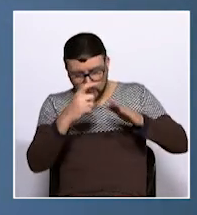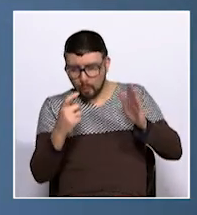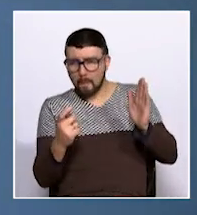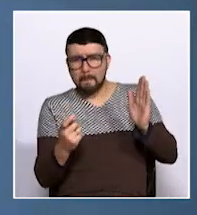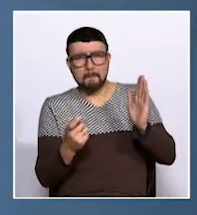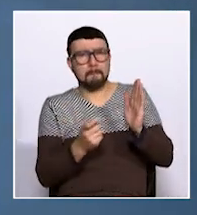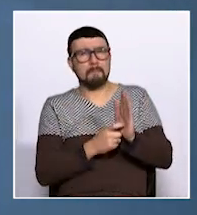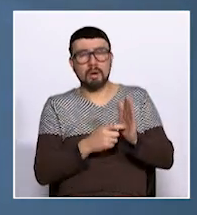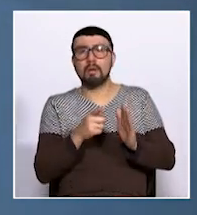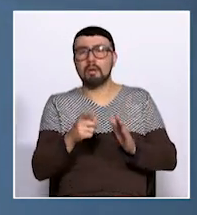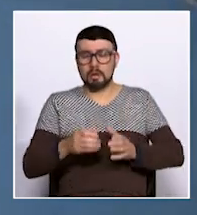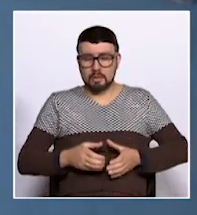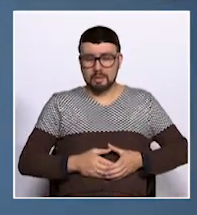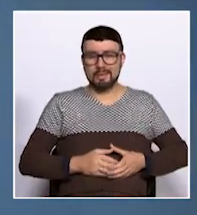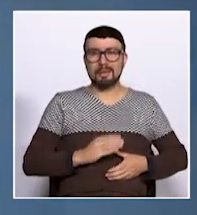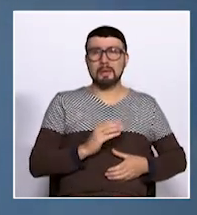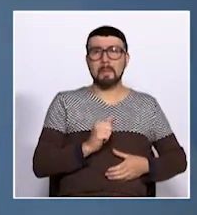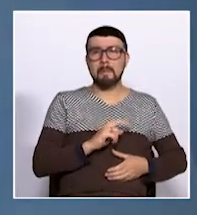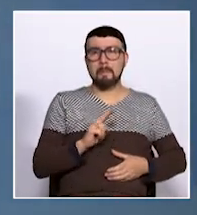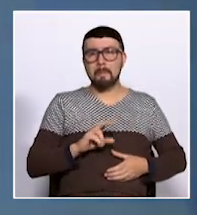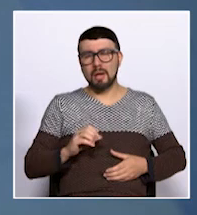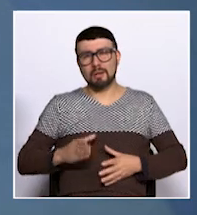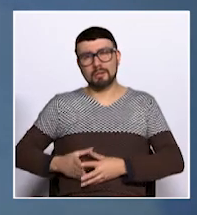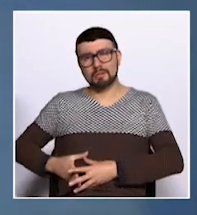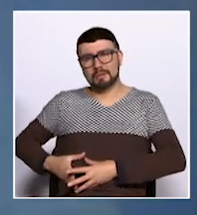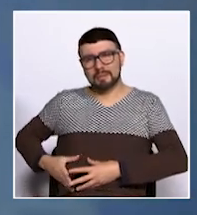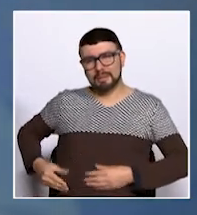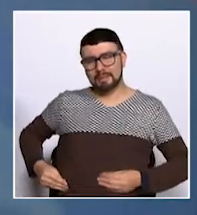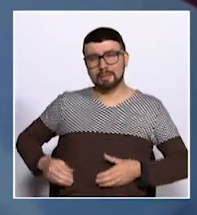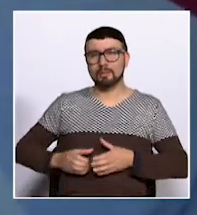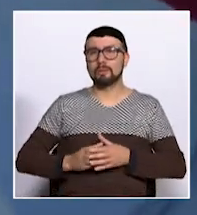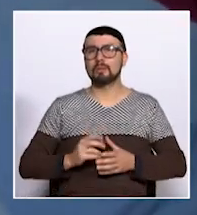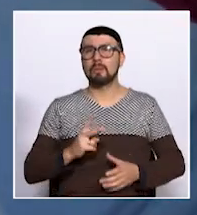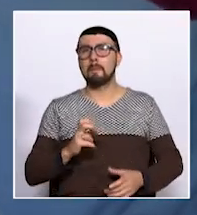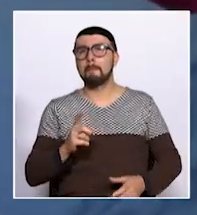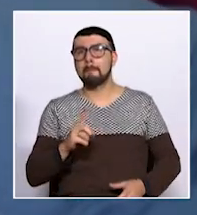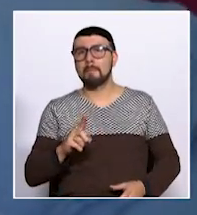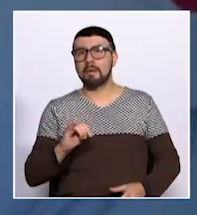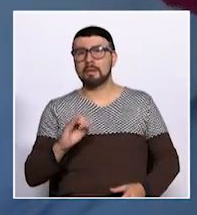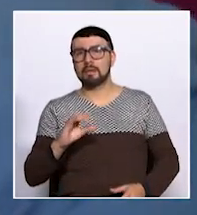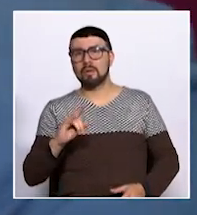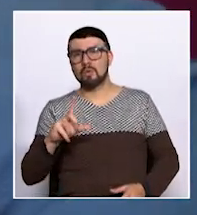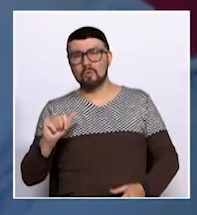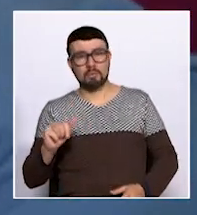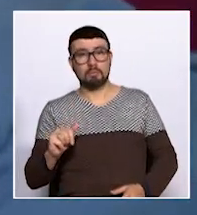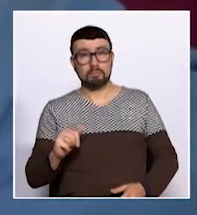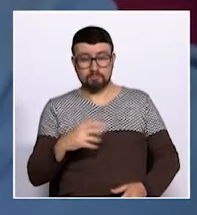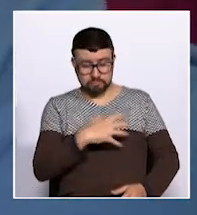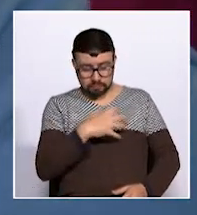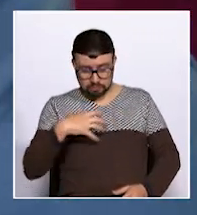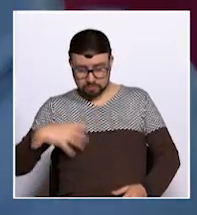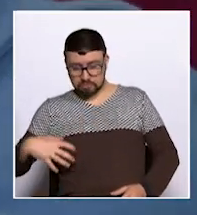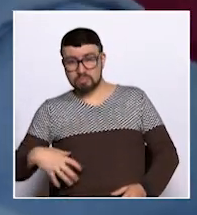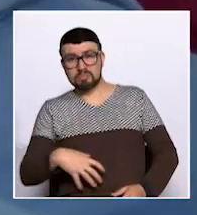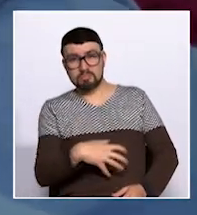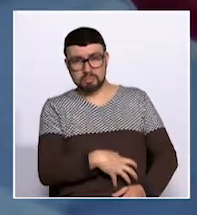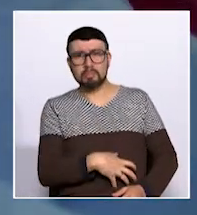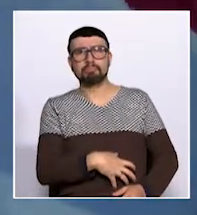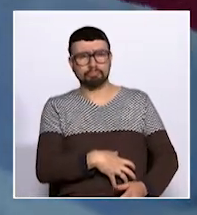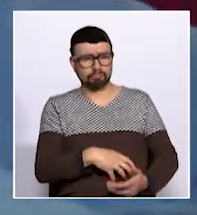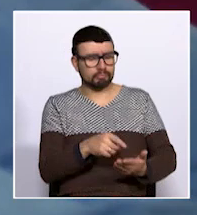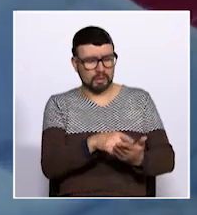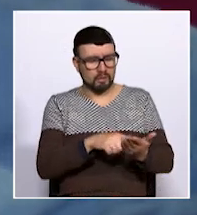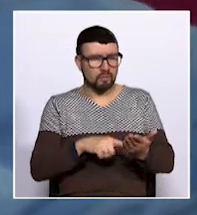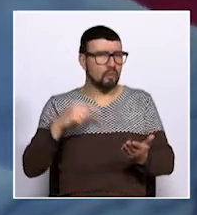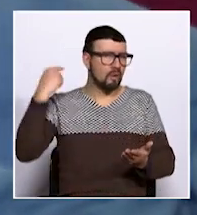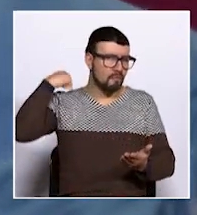encontramos el bazo, el hígado, la vesícula. Bueno, todos nuestros órganos están representados. Y